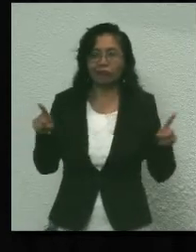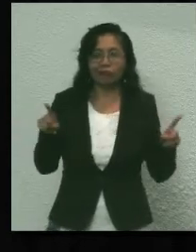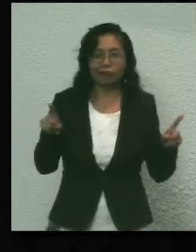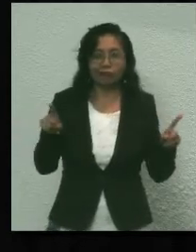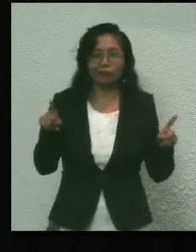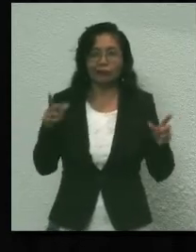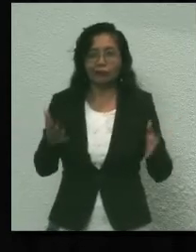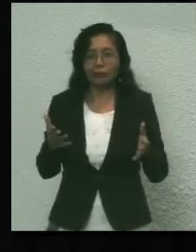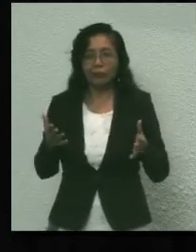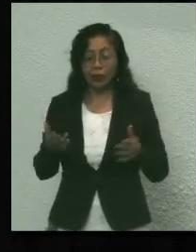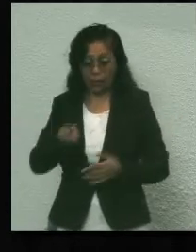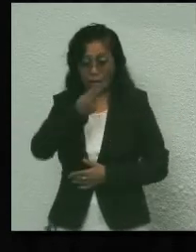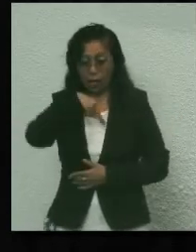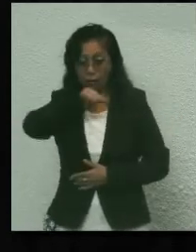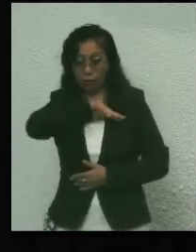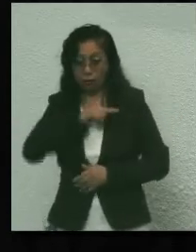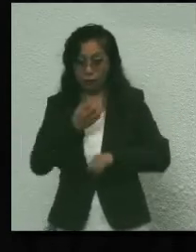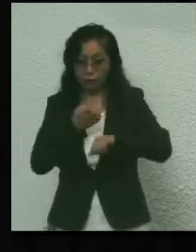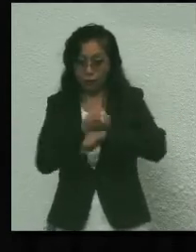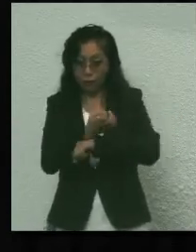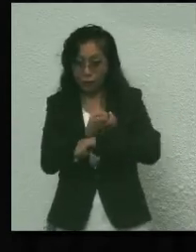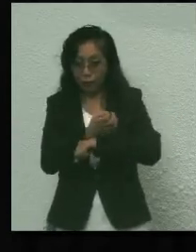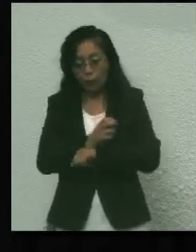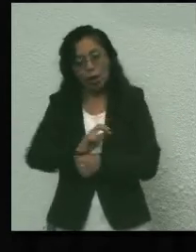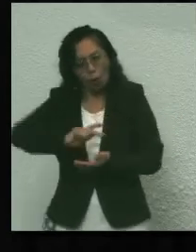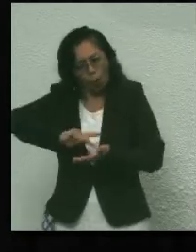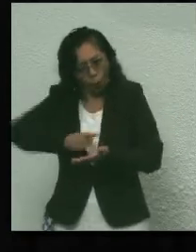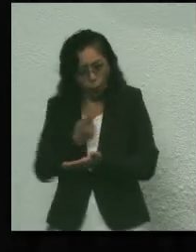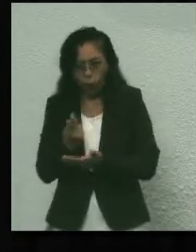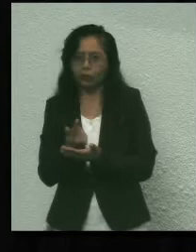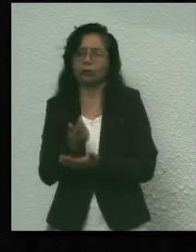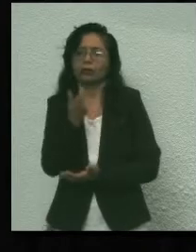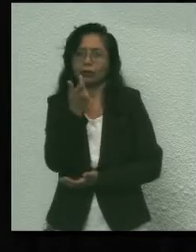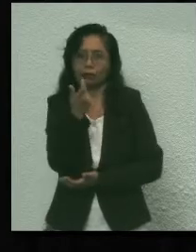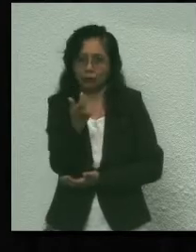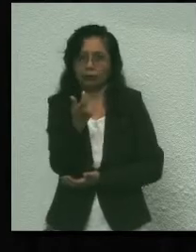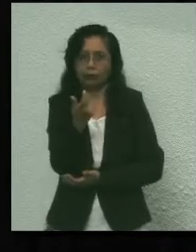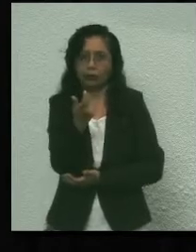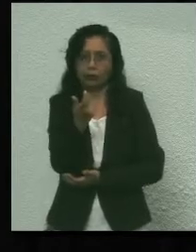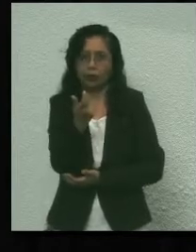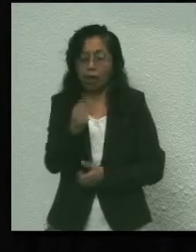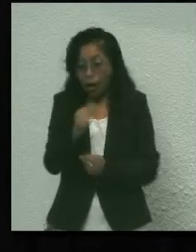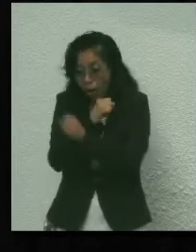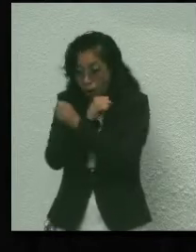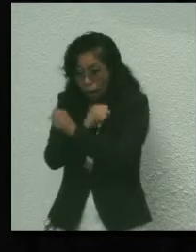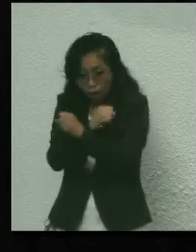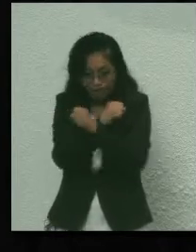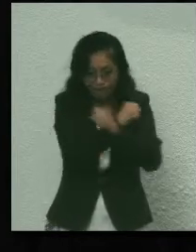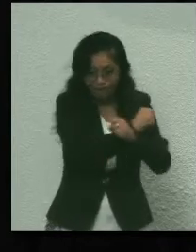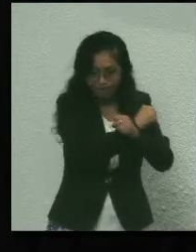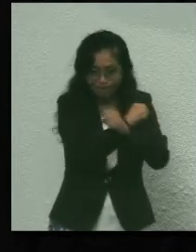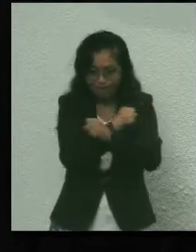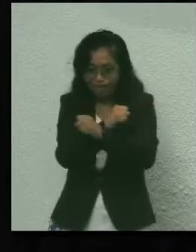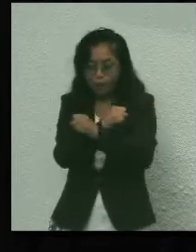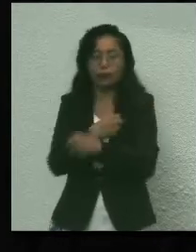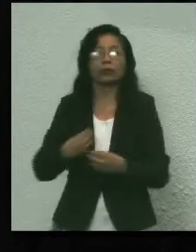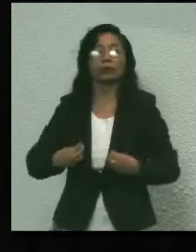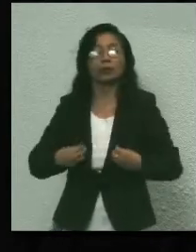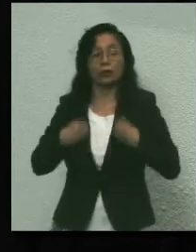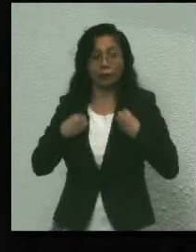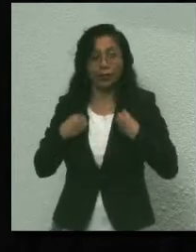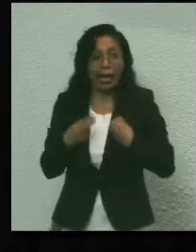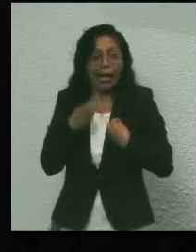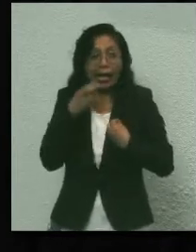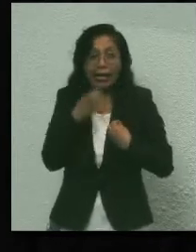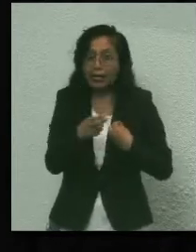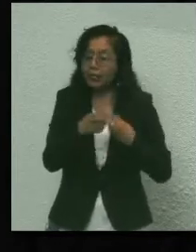ir incorporando a nuestro Estado a la reactivación económica. La protección de la vida de todos los quintanarroenses es